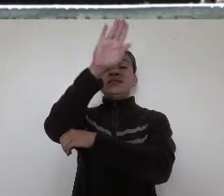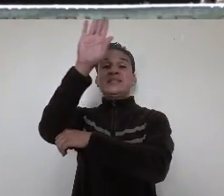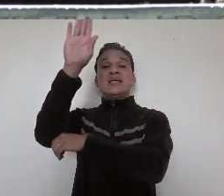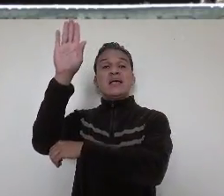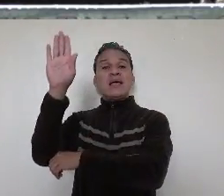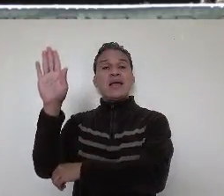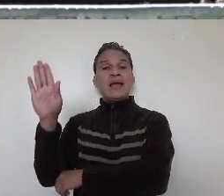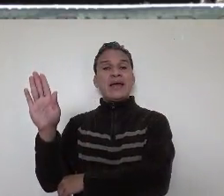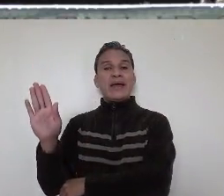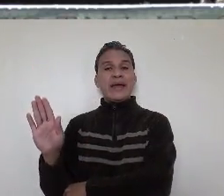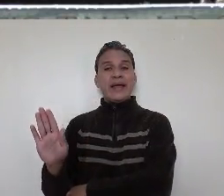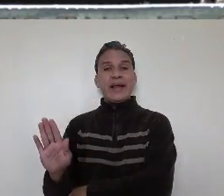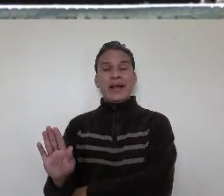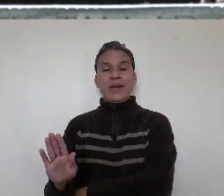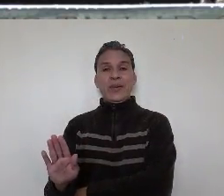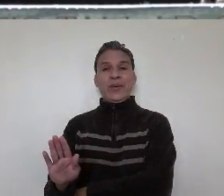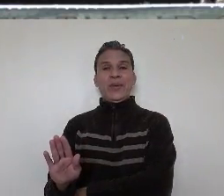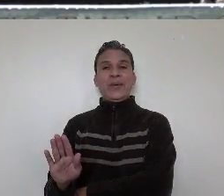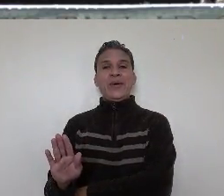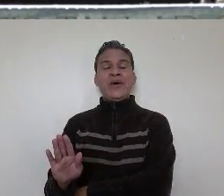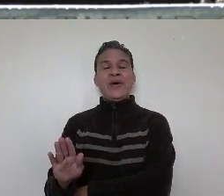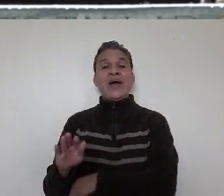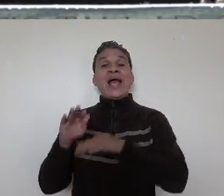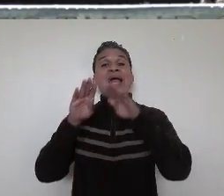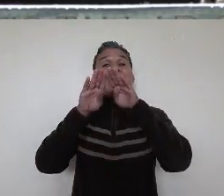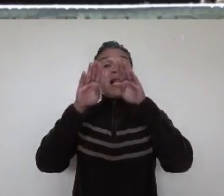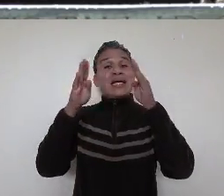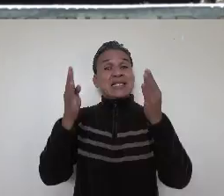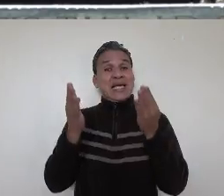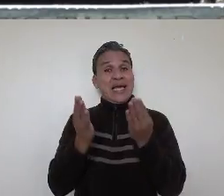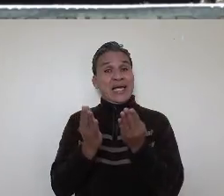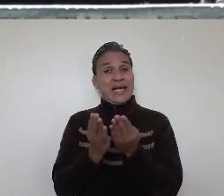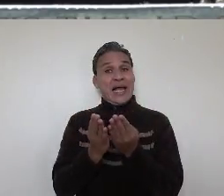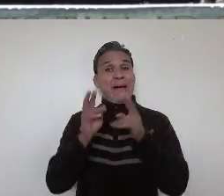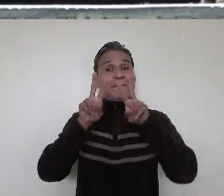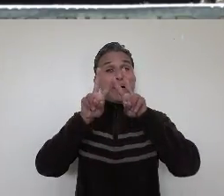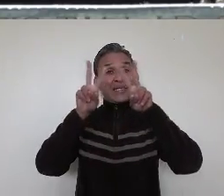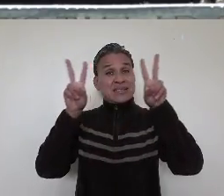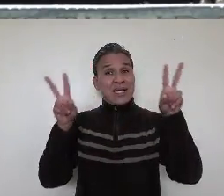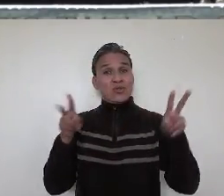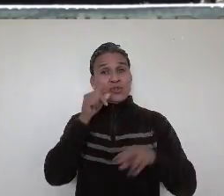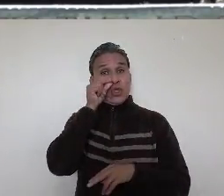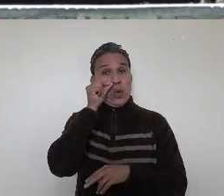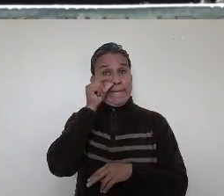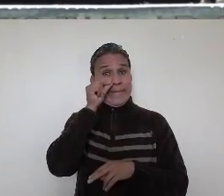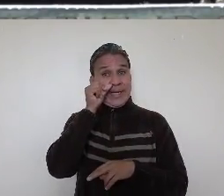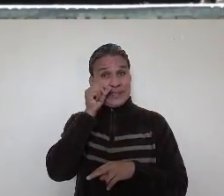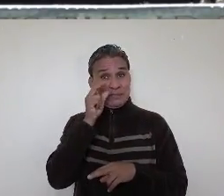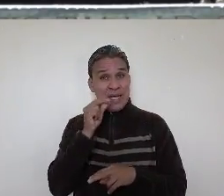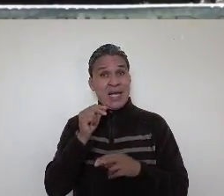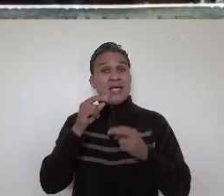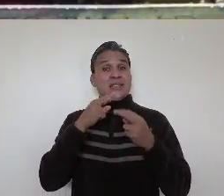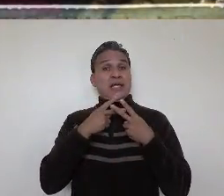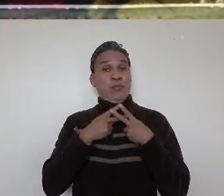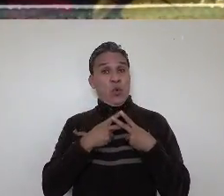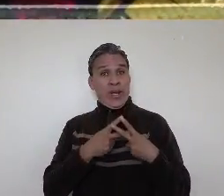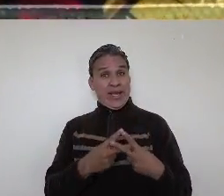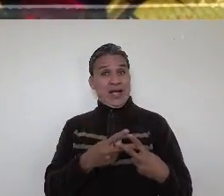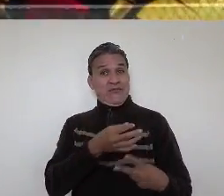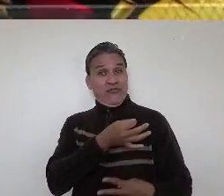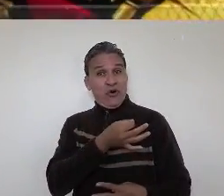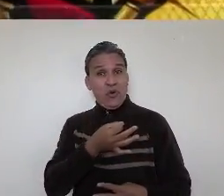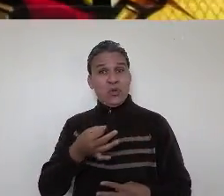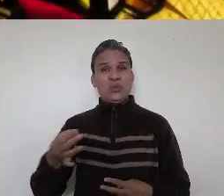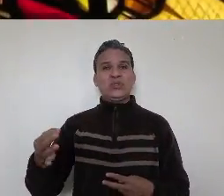En el cielo y en la tierra paz a los hombres, paz de